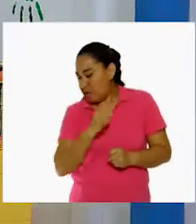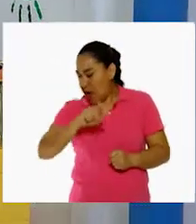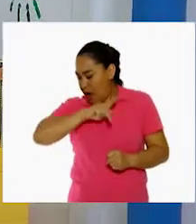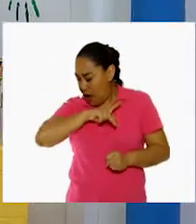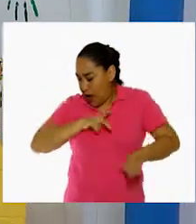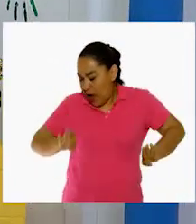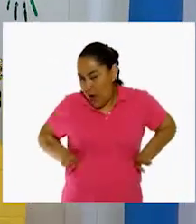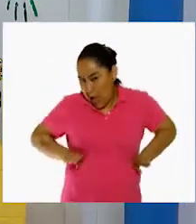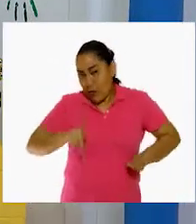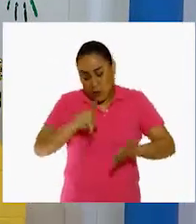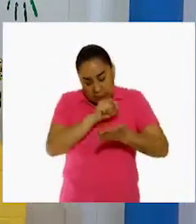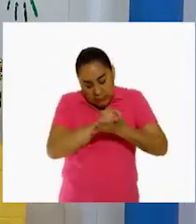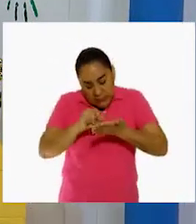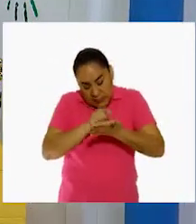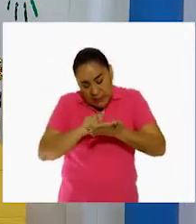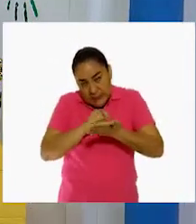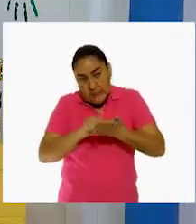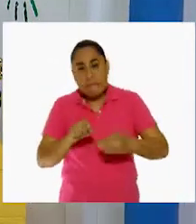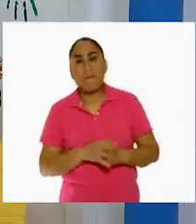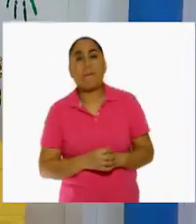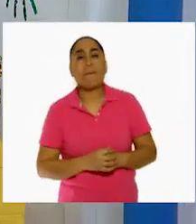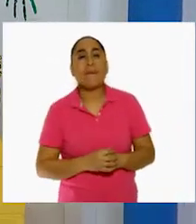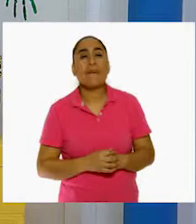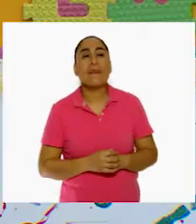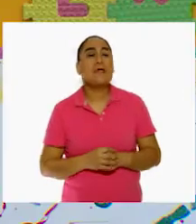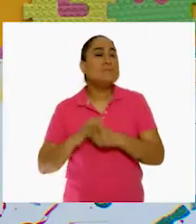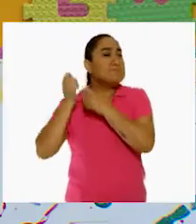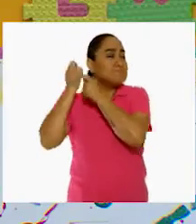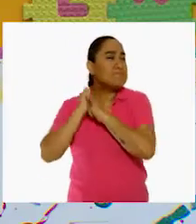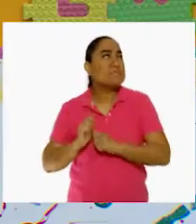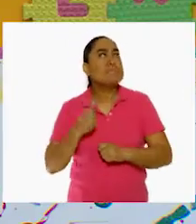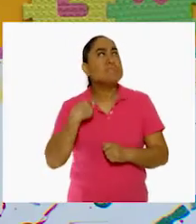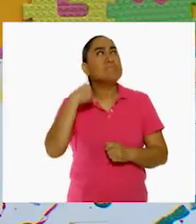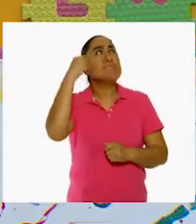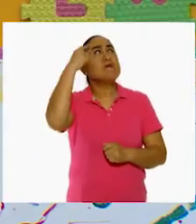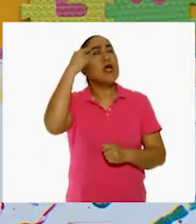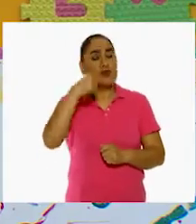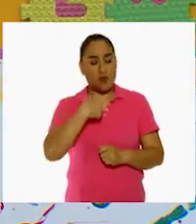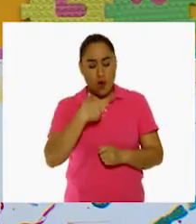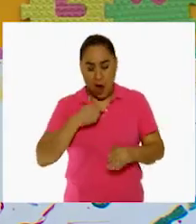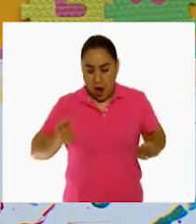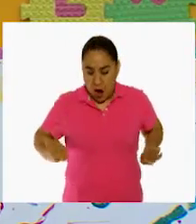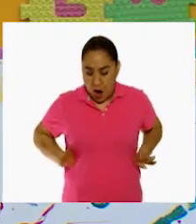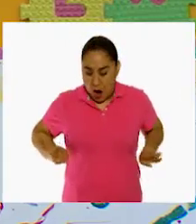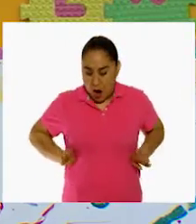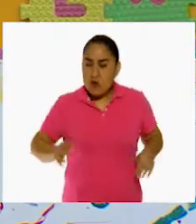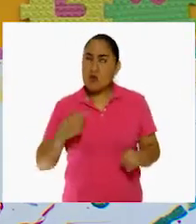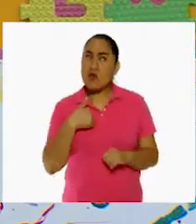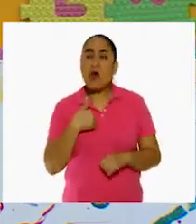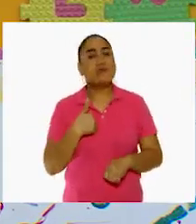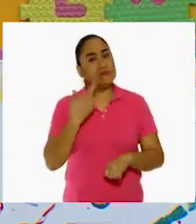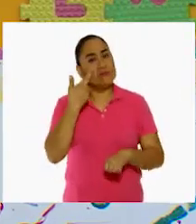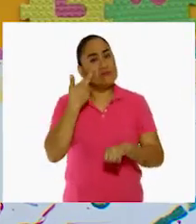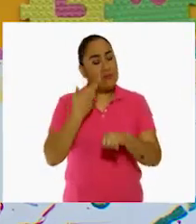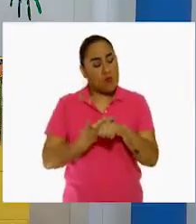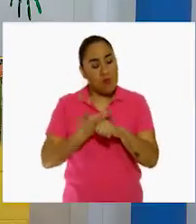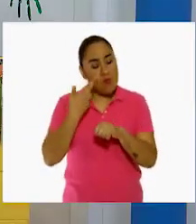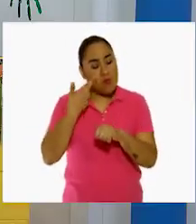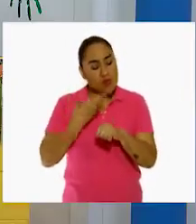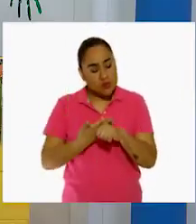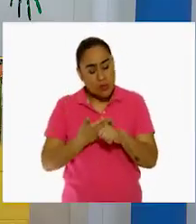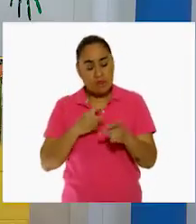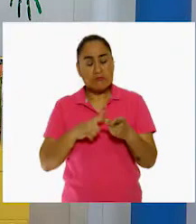buen. Pues yo voy a poner que soy responsable. Ah, eso es muy bueno. Y sincera.